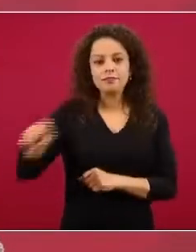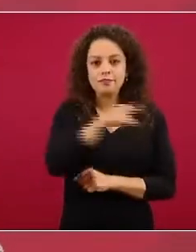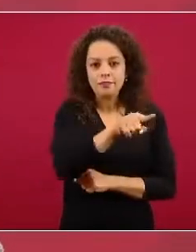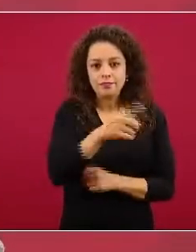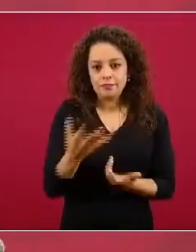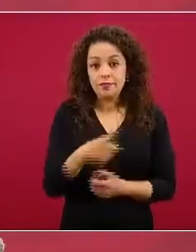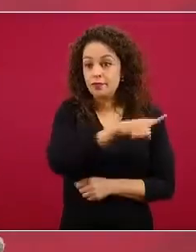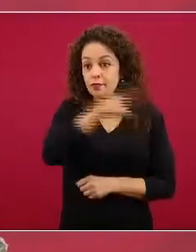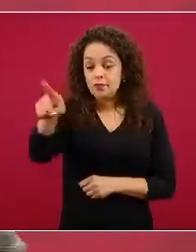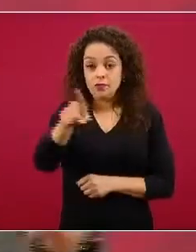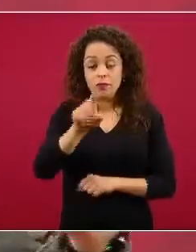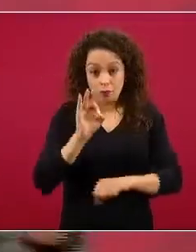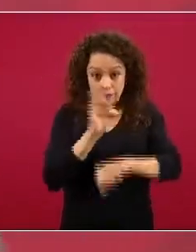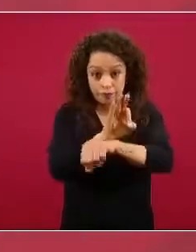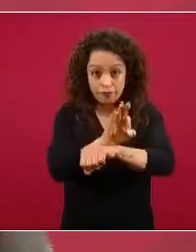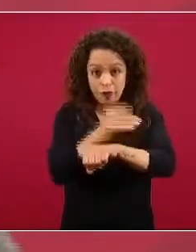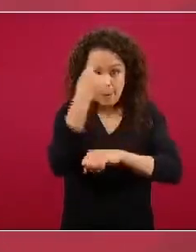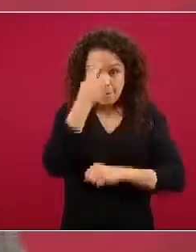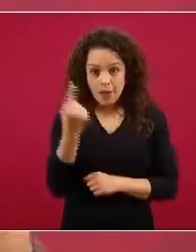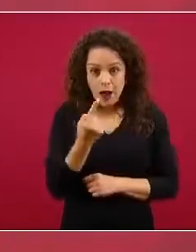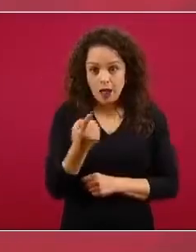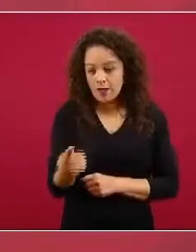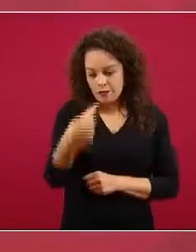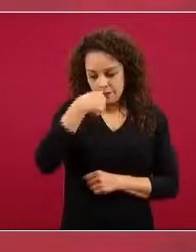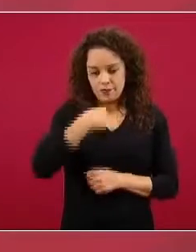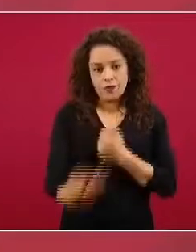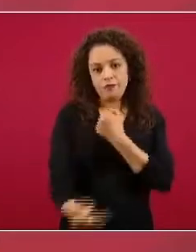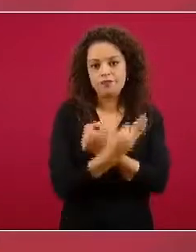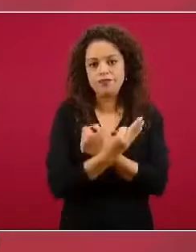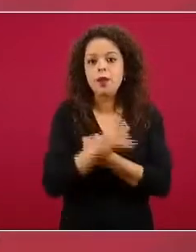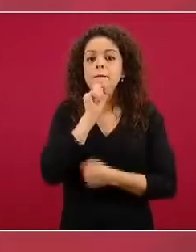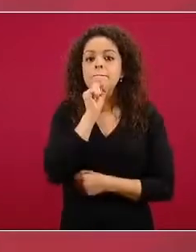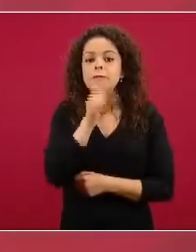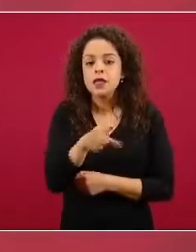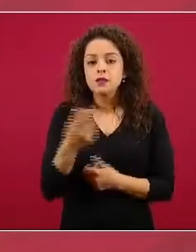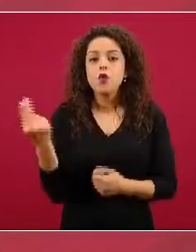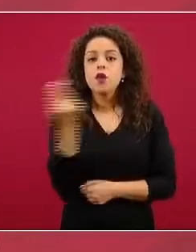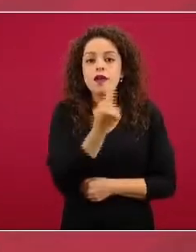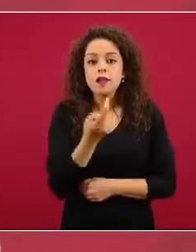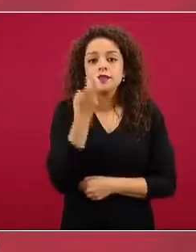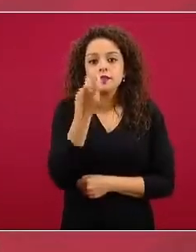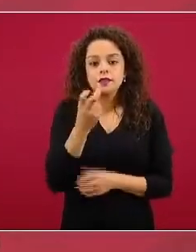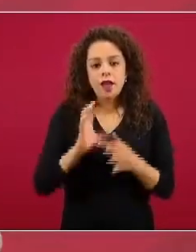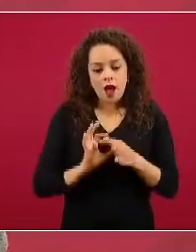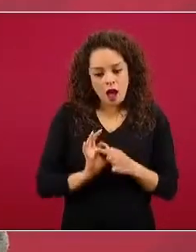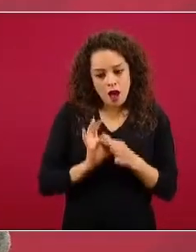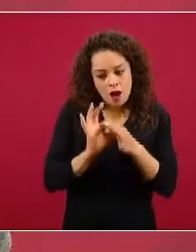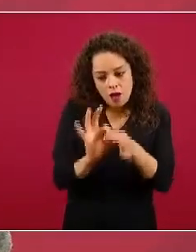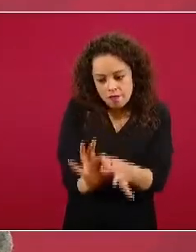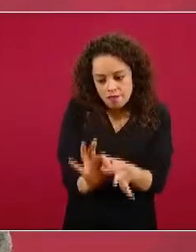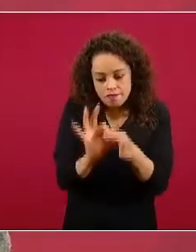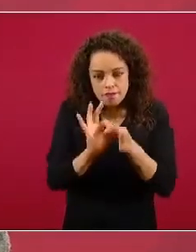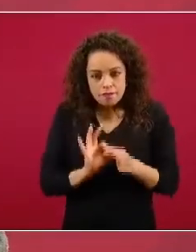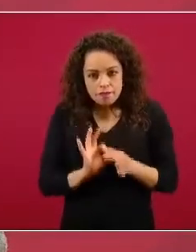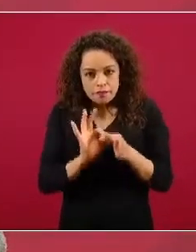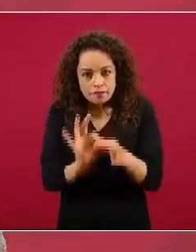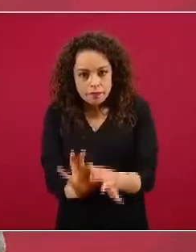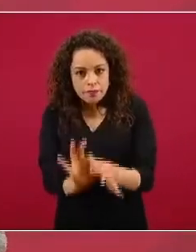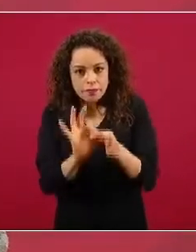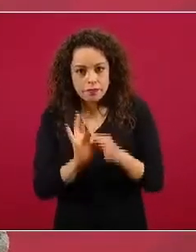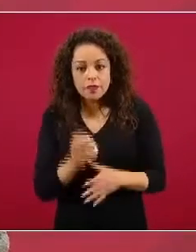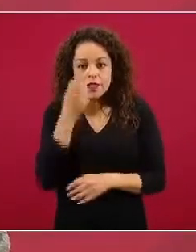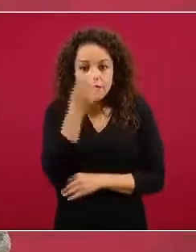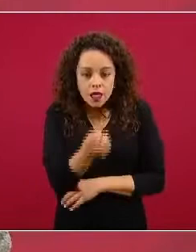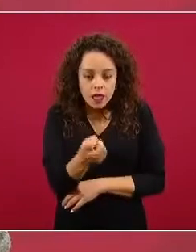a mí. Se necesita esta cohesión social, se necesita esta unidad, y hemos llamado una y otra y otra